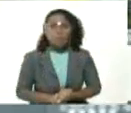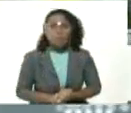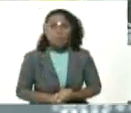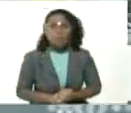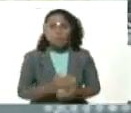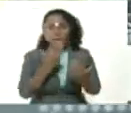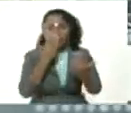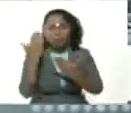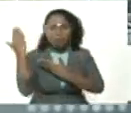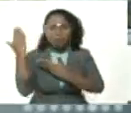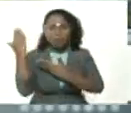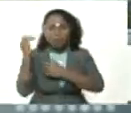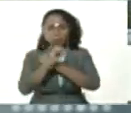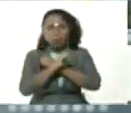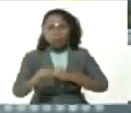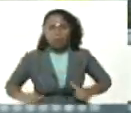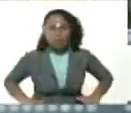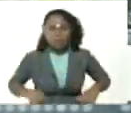Adelante, Carigua.